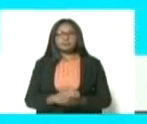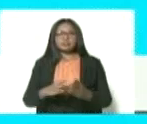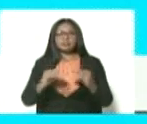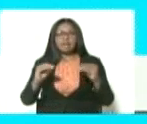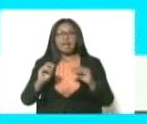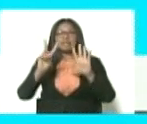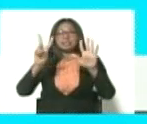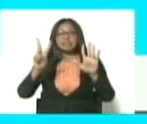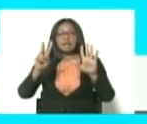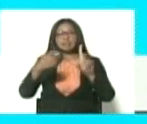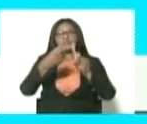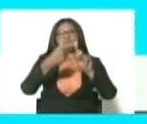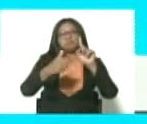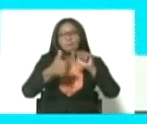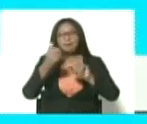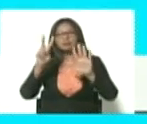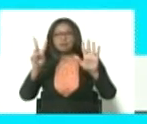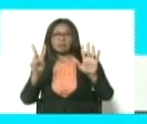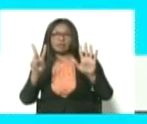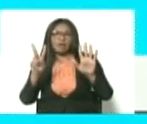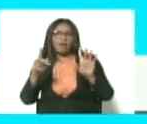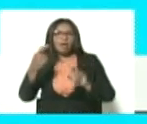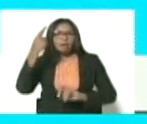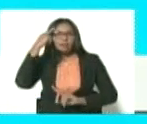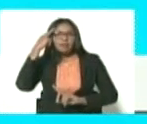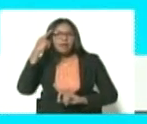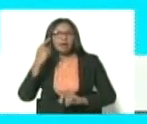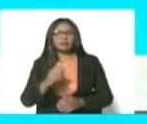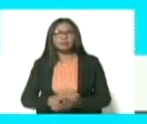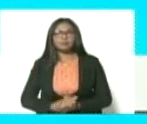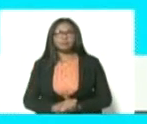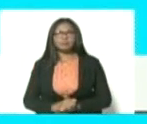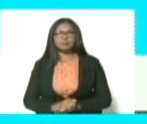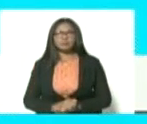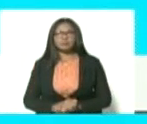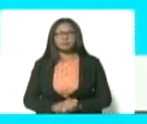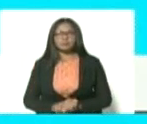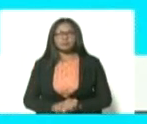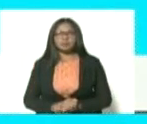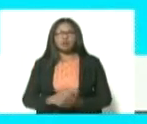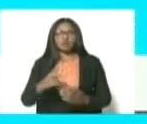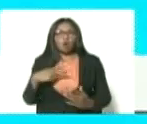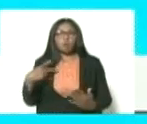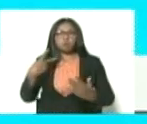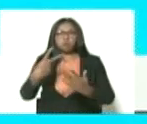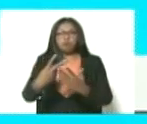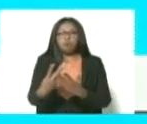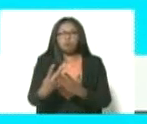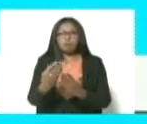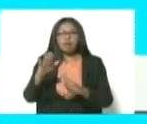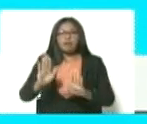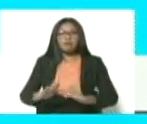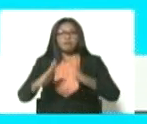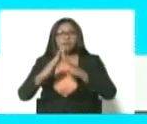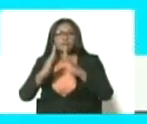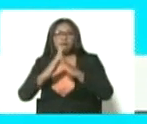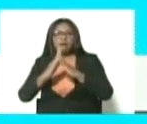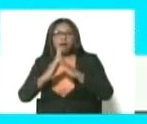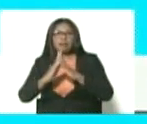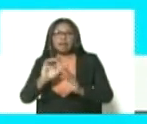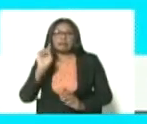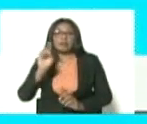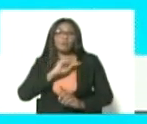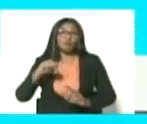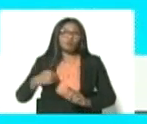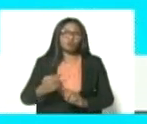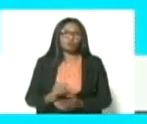pues, serían los 7 días de cuarentena radical, voluntaria y consciente, necesaria.